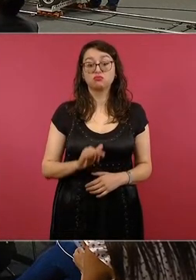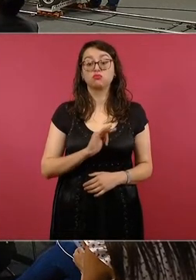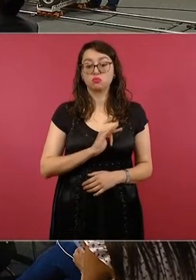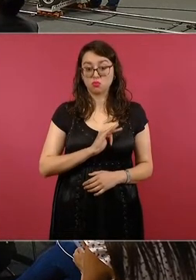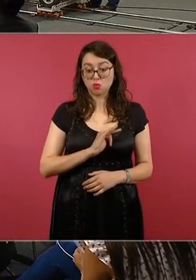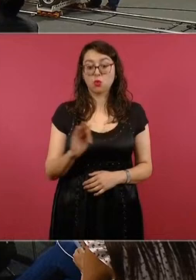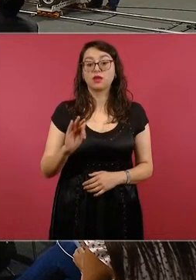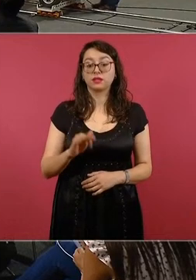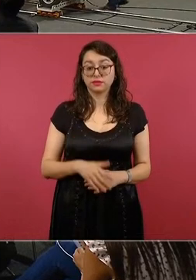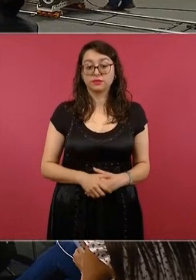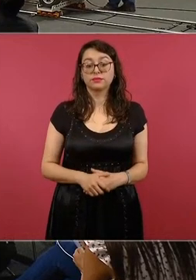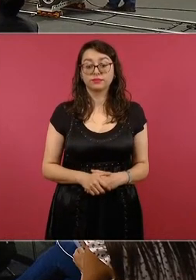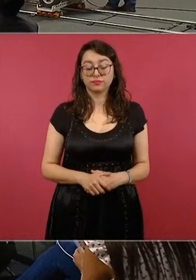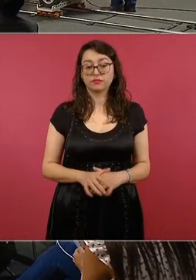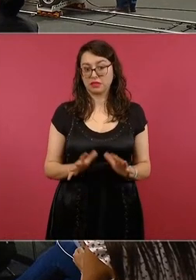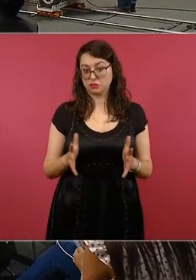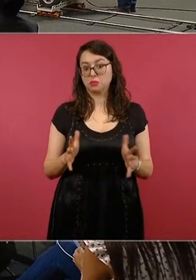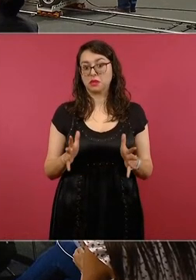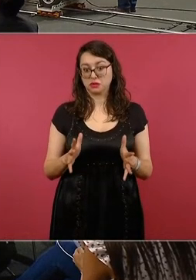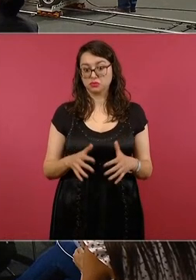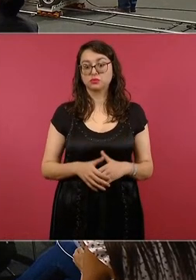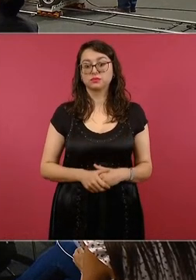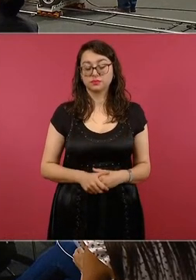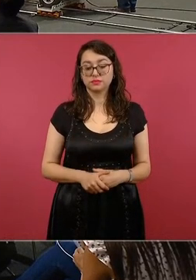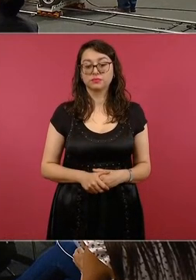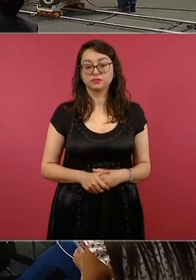Sí puede. Por ahí.